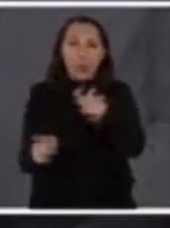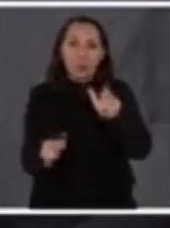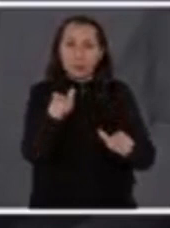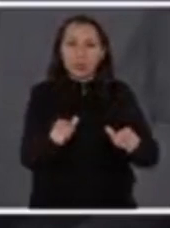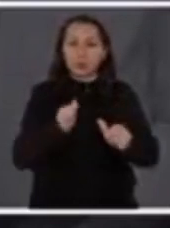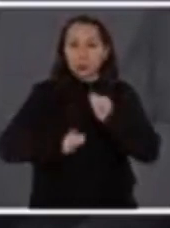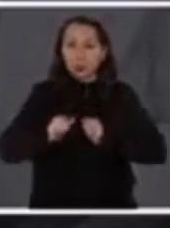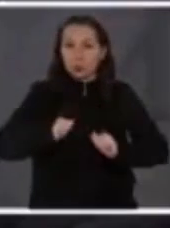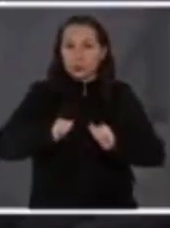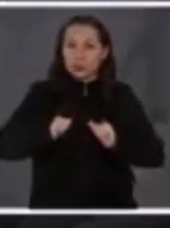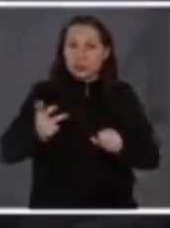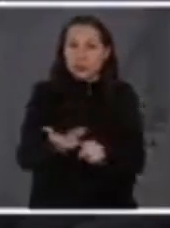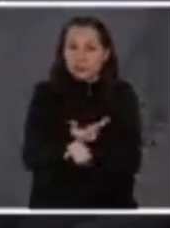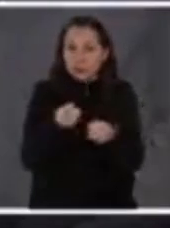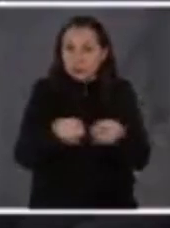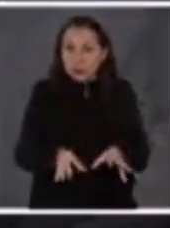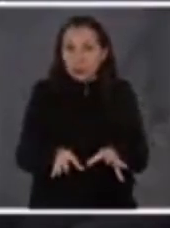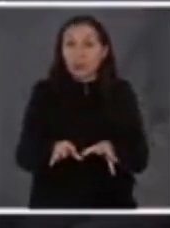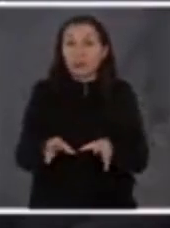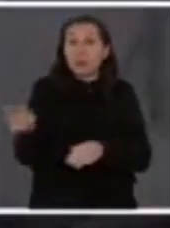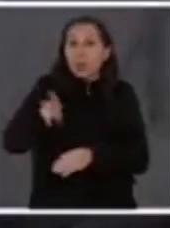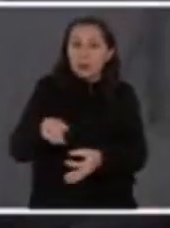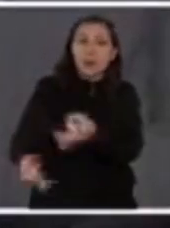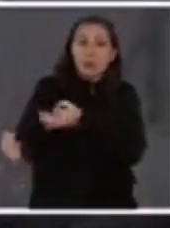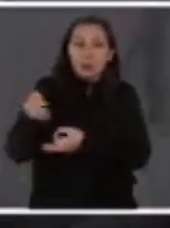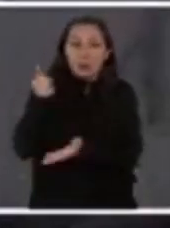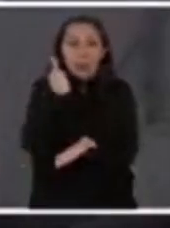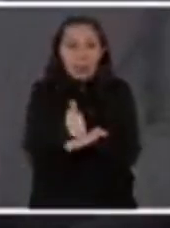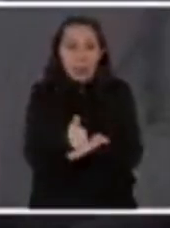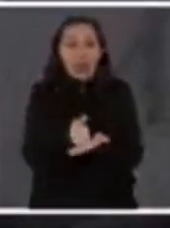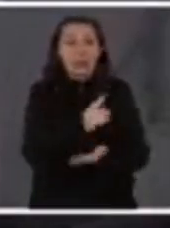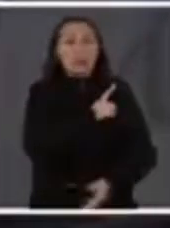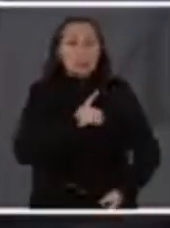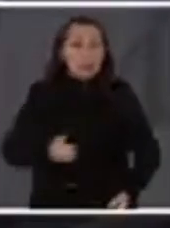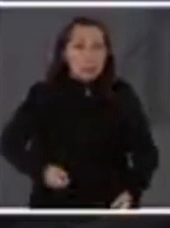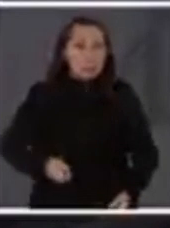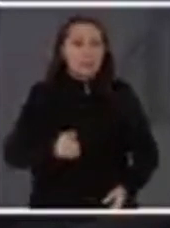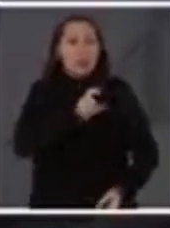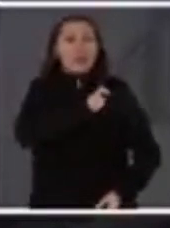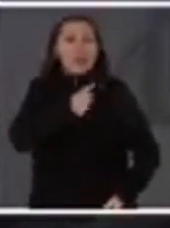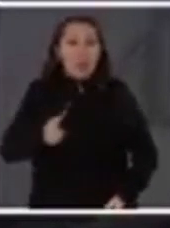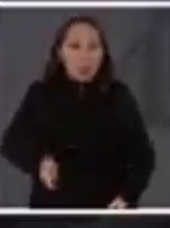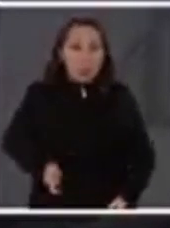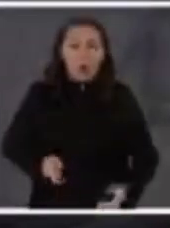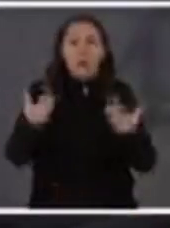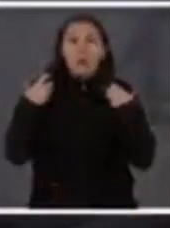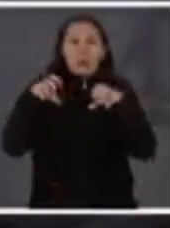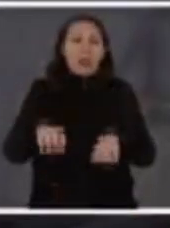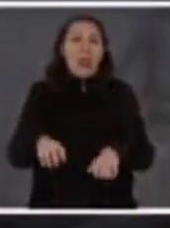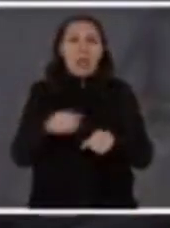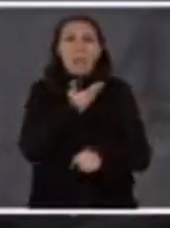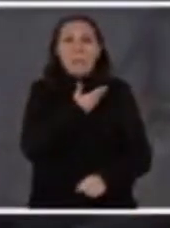que ha sufrido daño. Lo que más nos repiten, sea alcalde, parlamentaria, gobernador, delegado